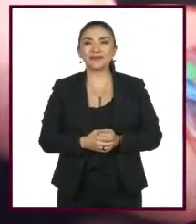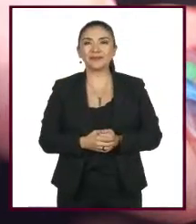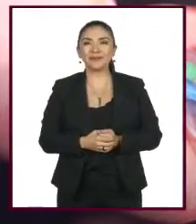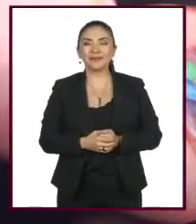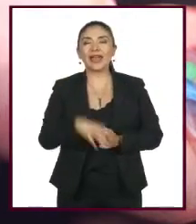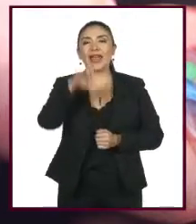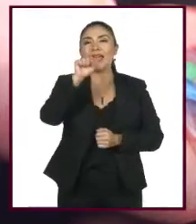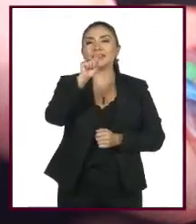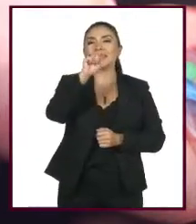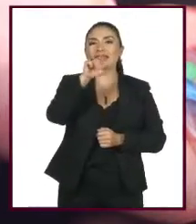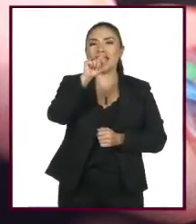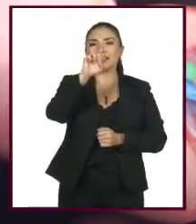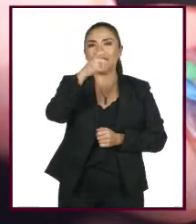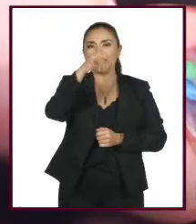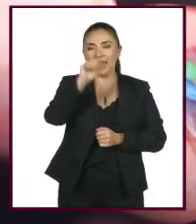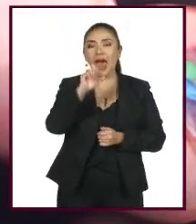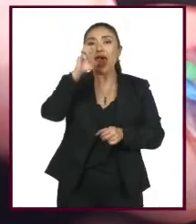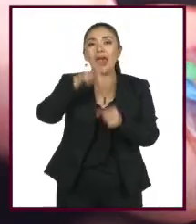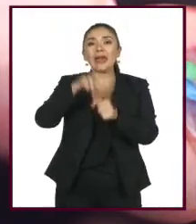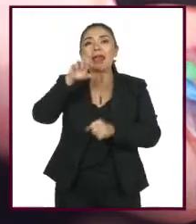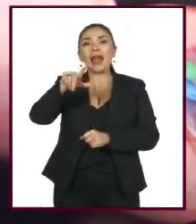es